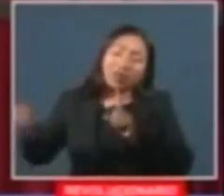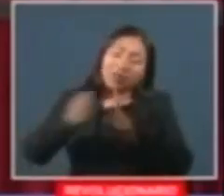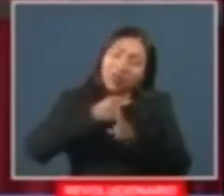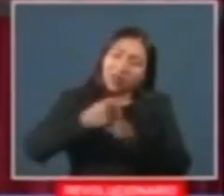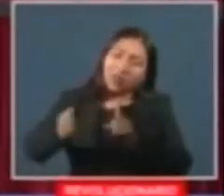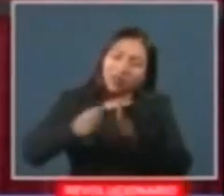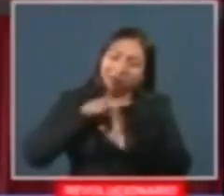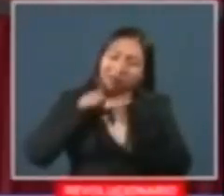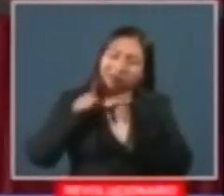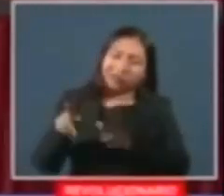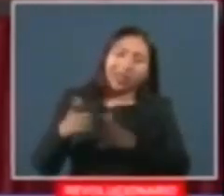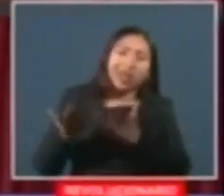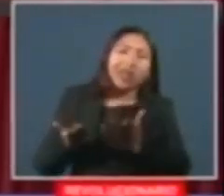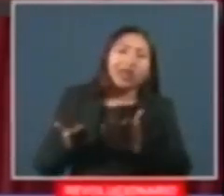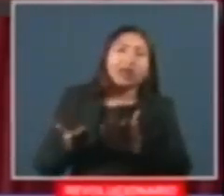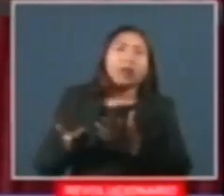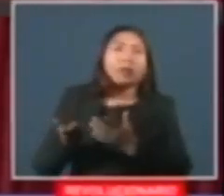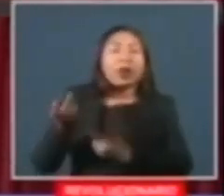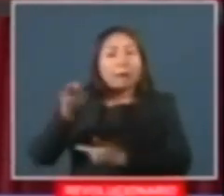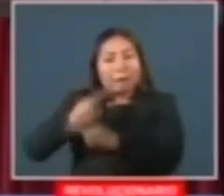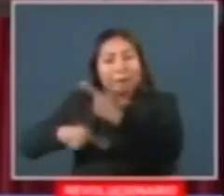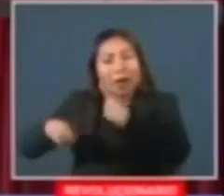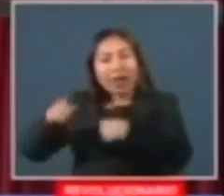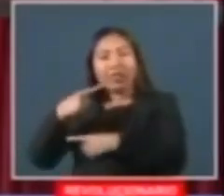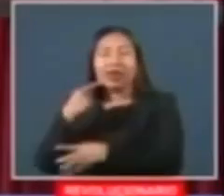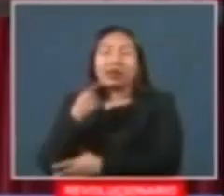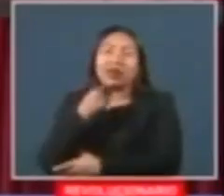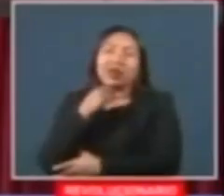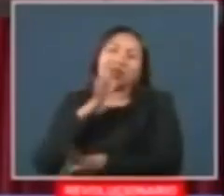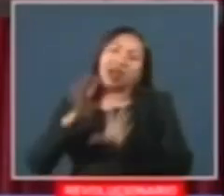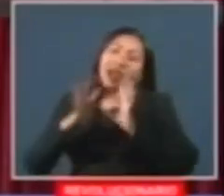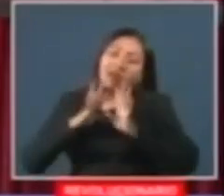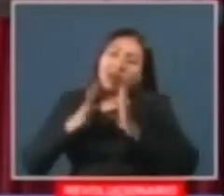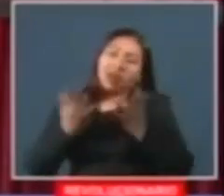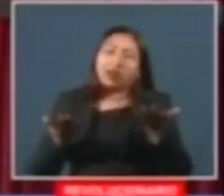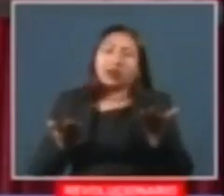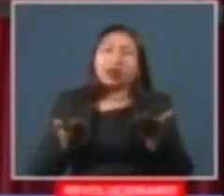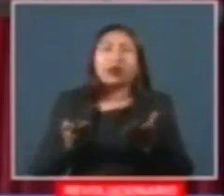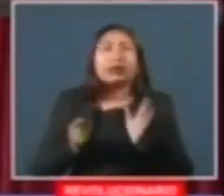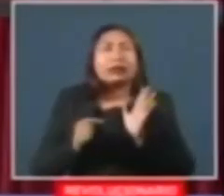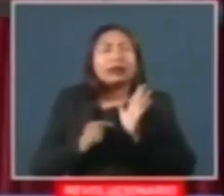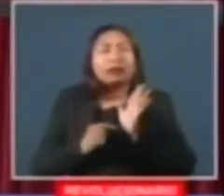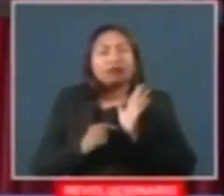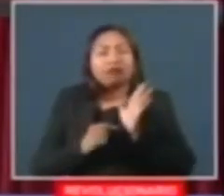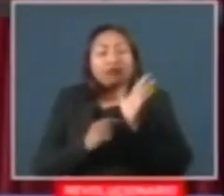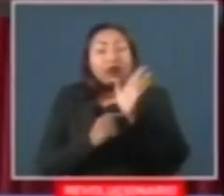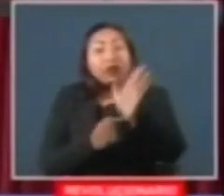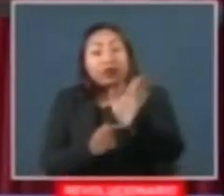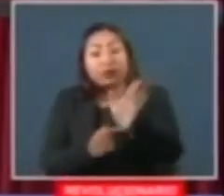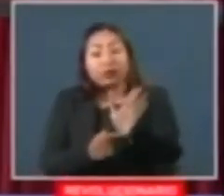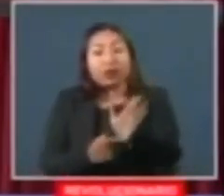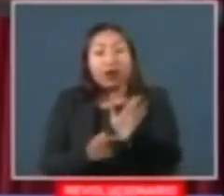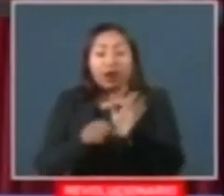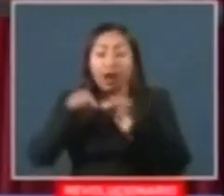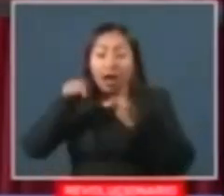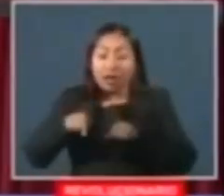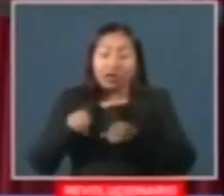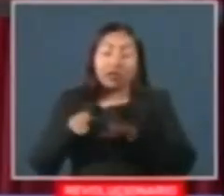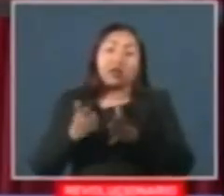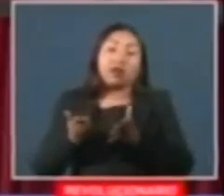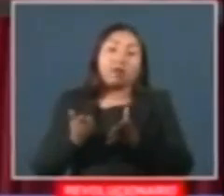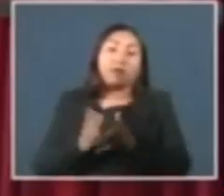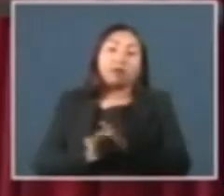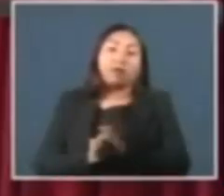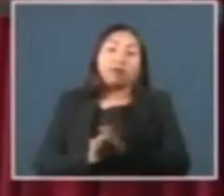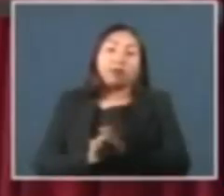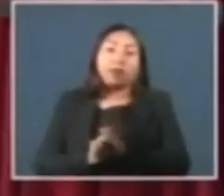señalado, venir y declarar y enfrentar a las autoridades de poder. Las